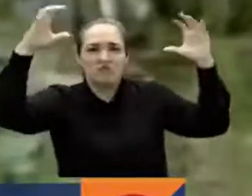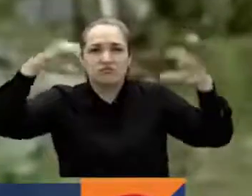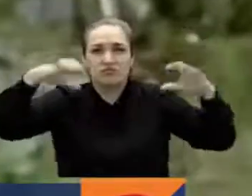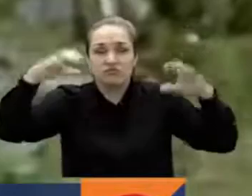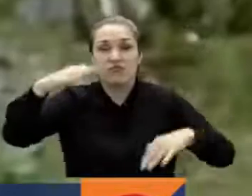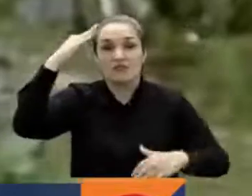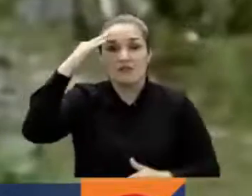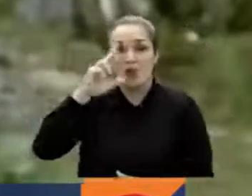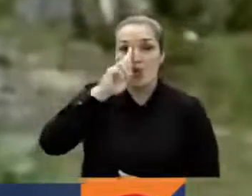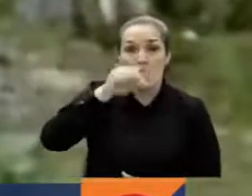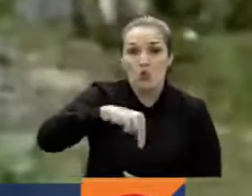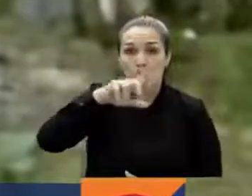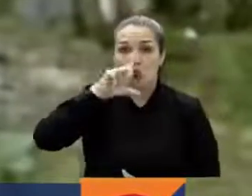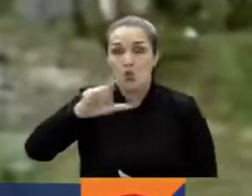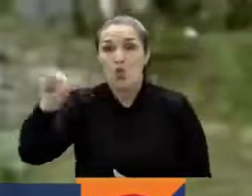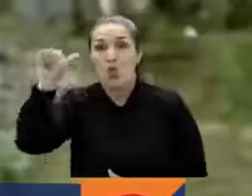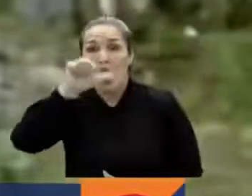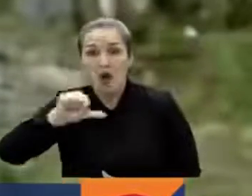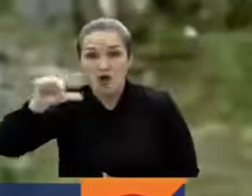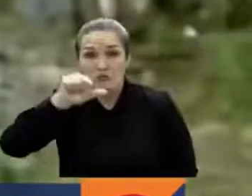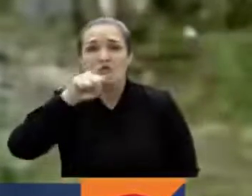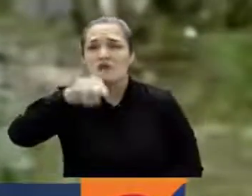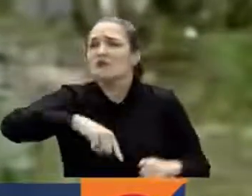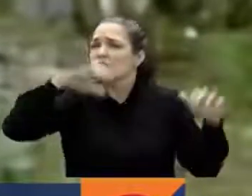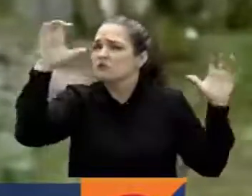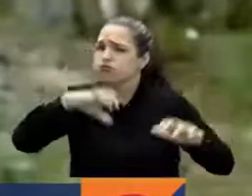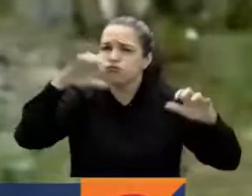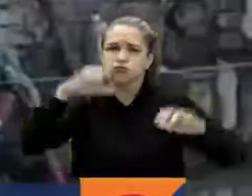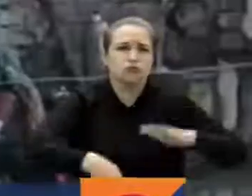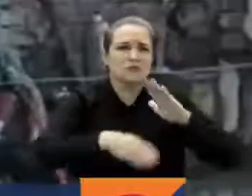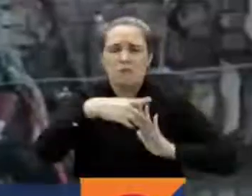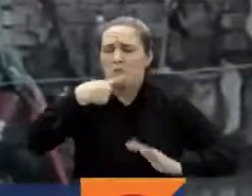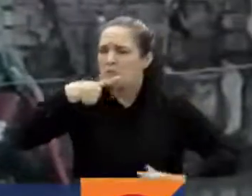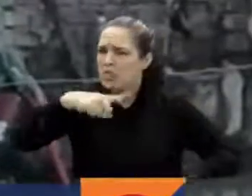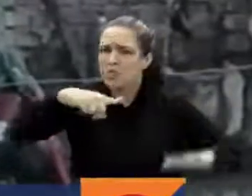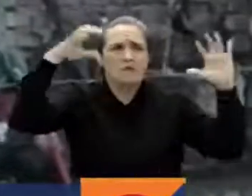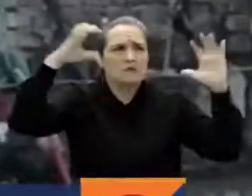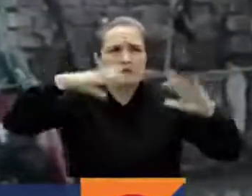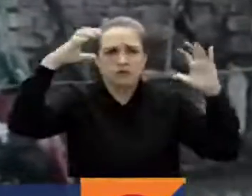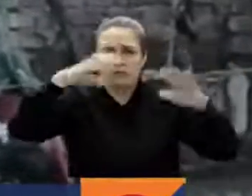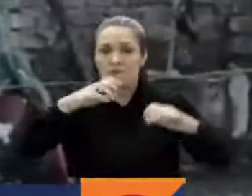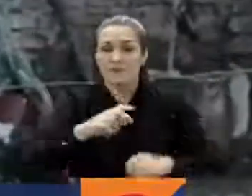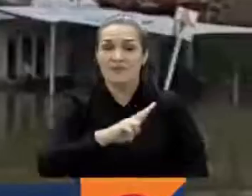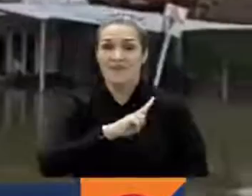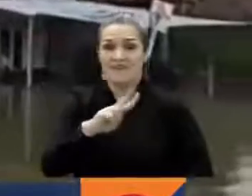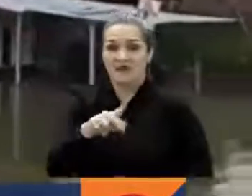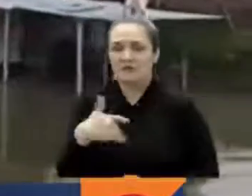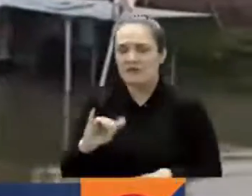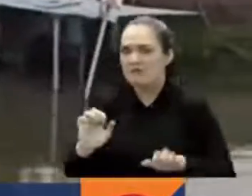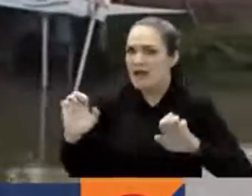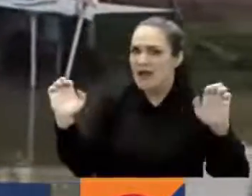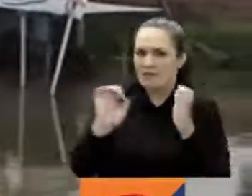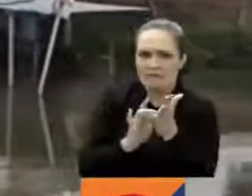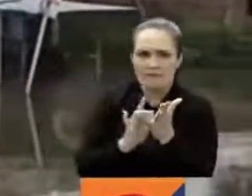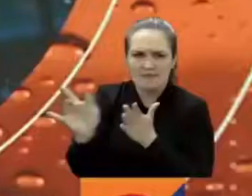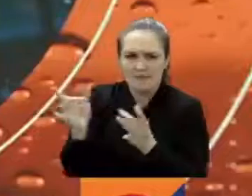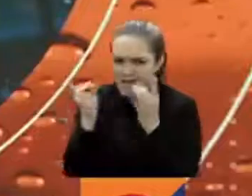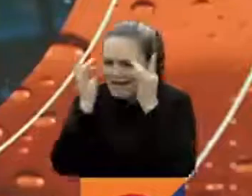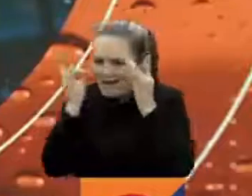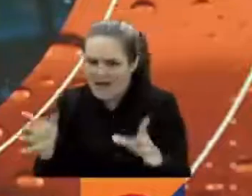julio y agosto, vamos a seguir con estas precipitaciones atípicas. En el Valle del Cauca fue declarada la calamidad